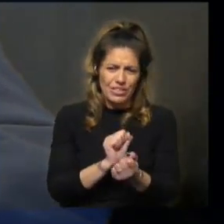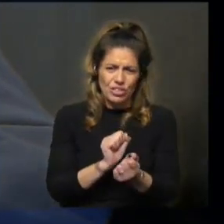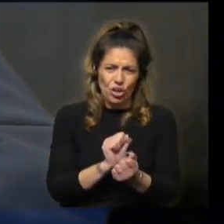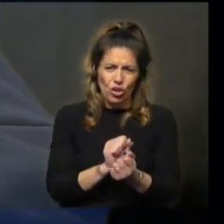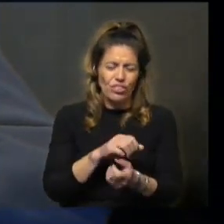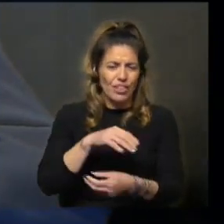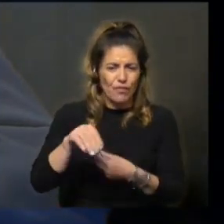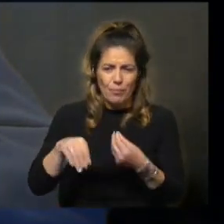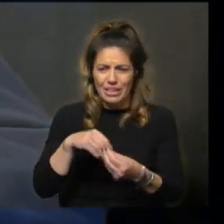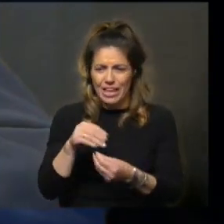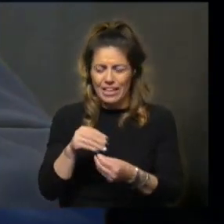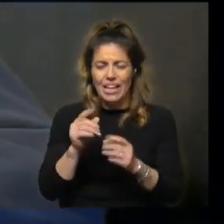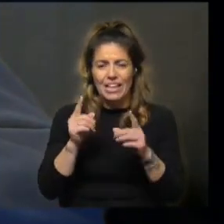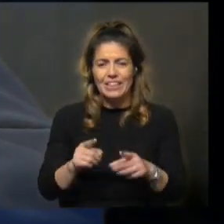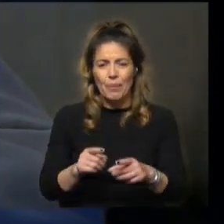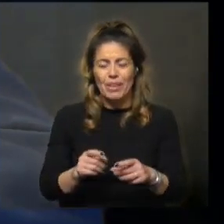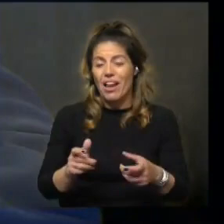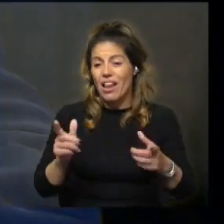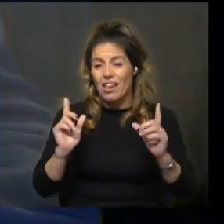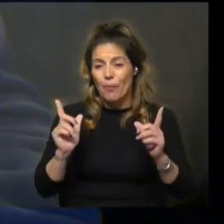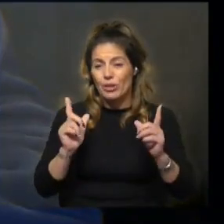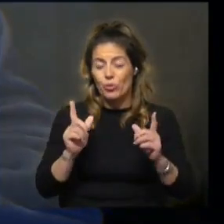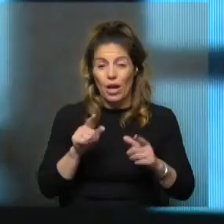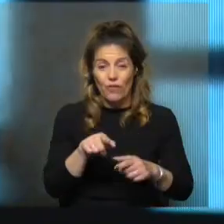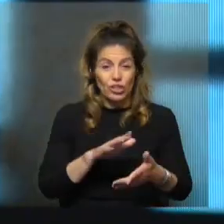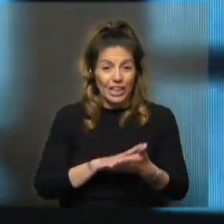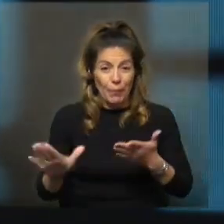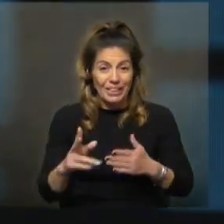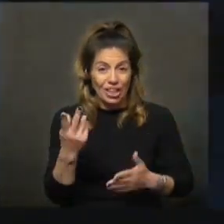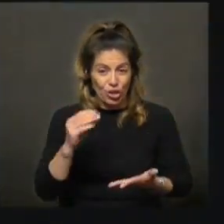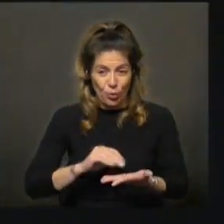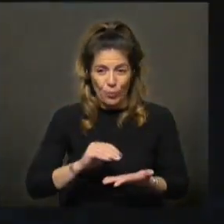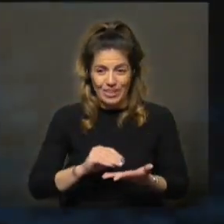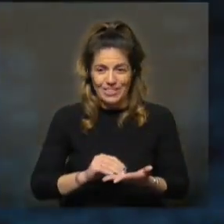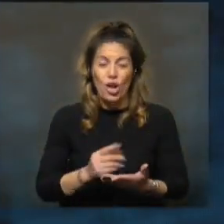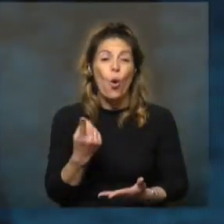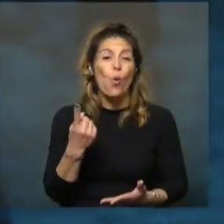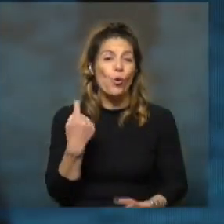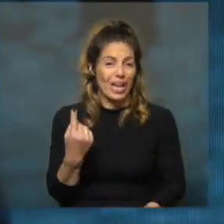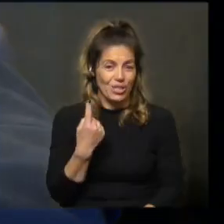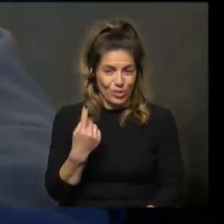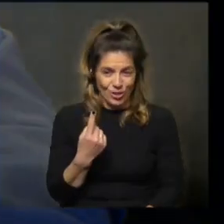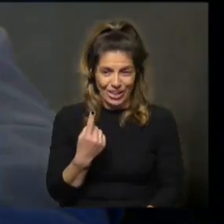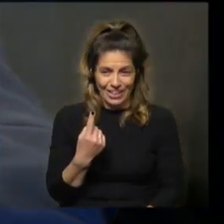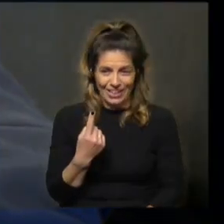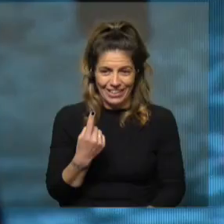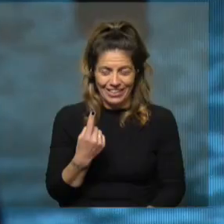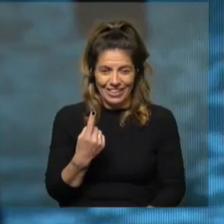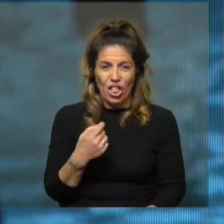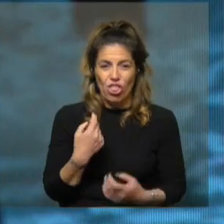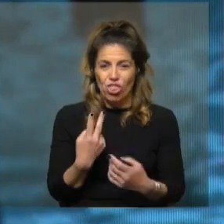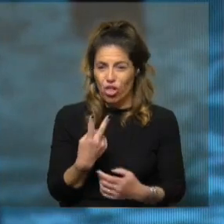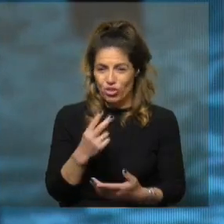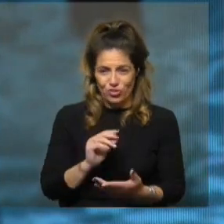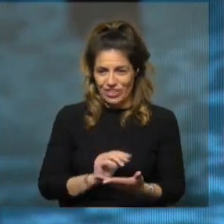familiares también tien la aventura vos te escapaste dos veces una sola no me atribuyan